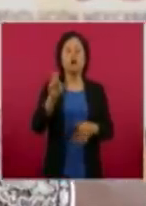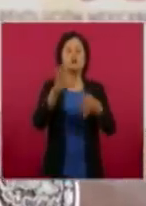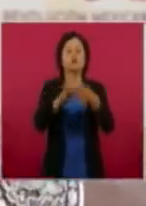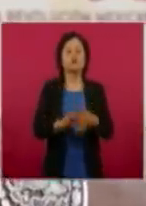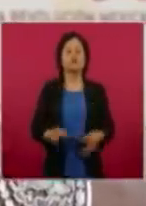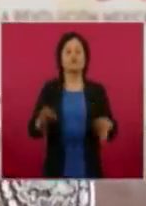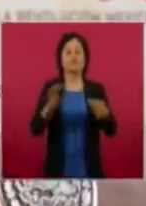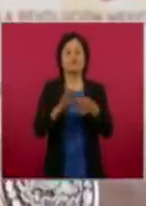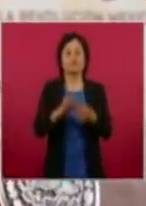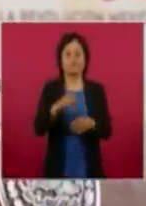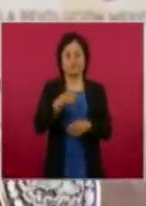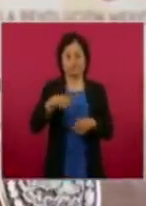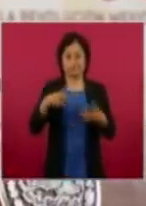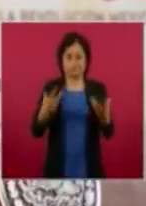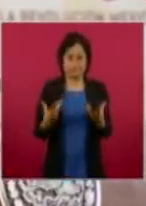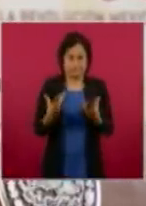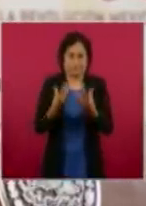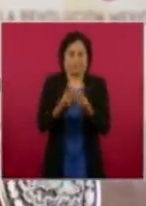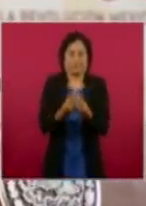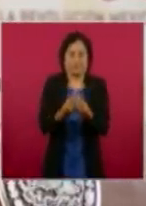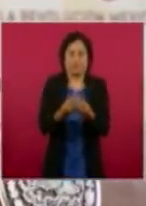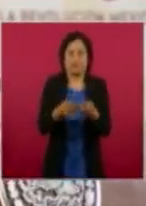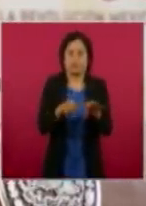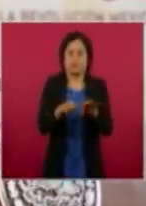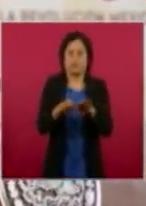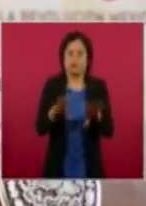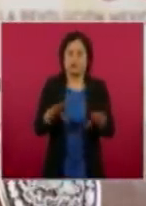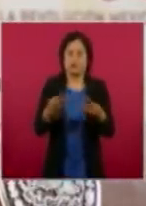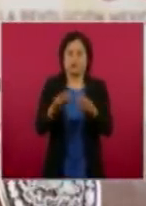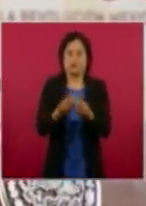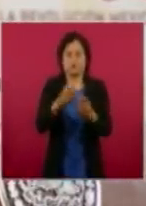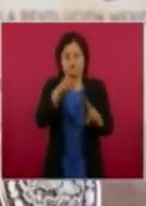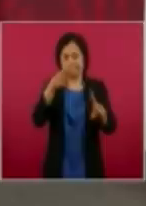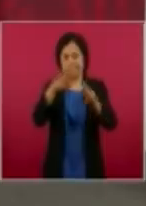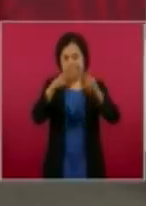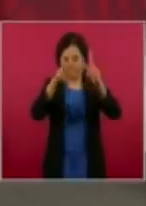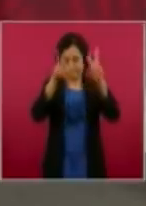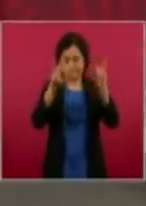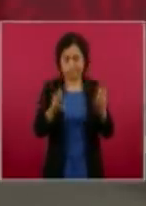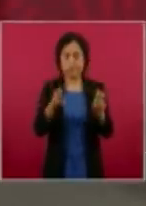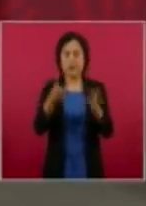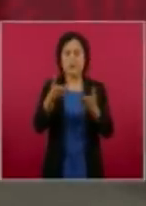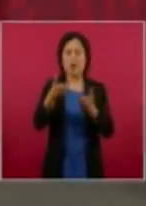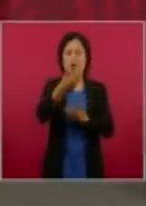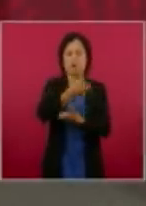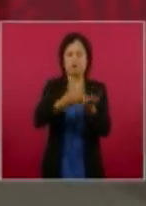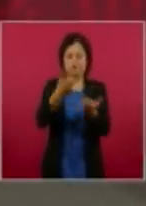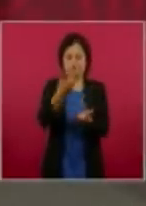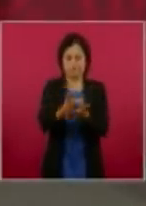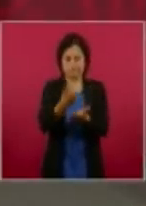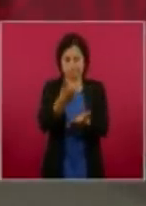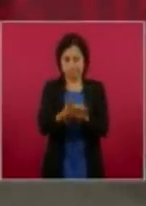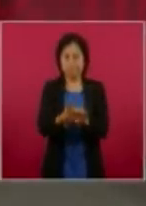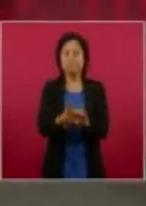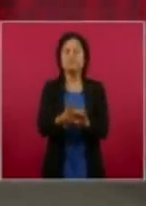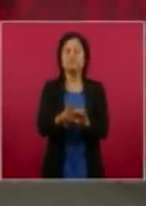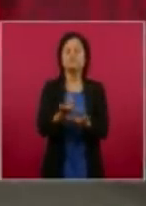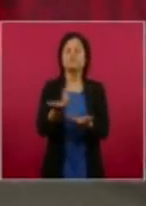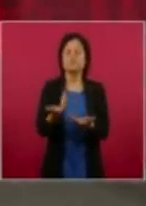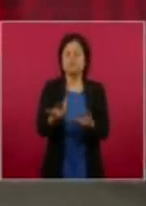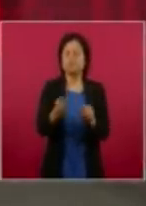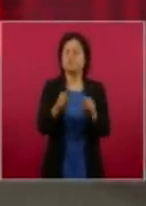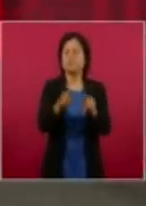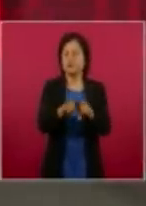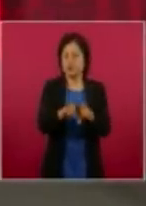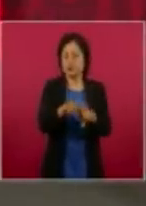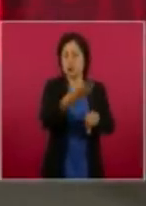de su ideología, de su afinidad con Estados Unidos. Deben